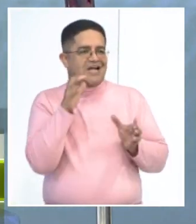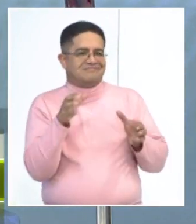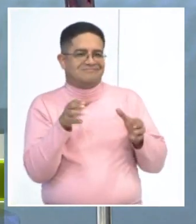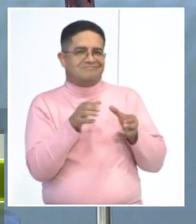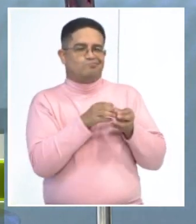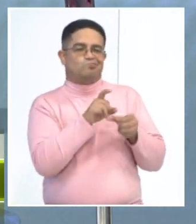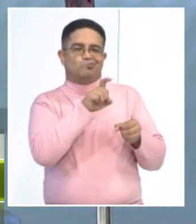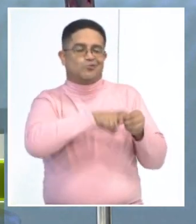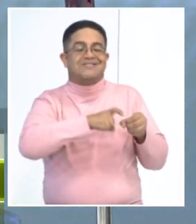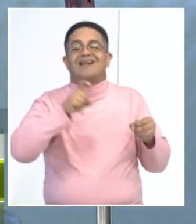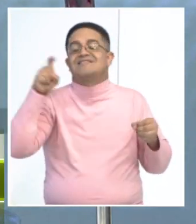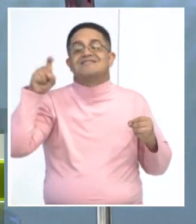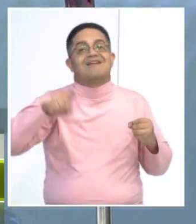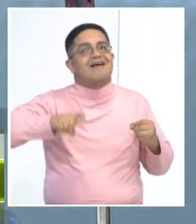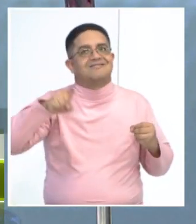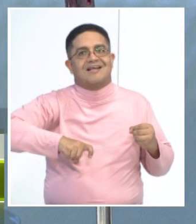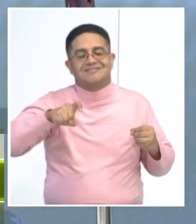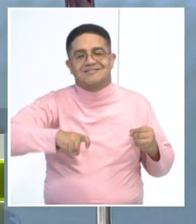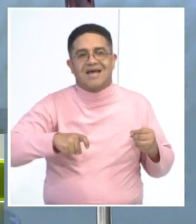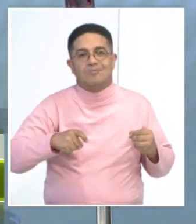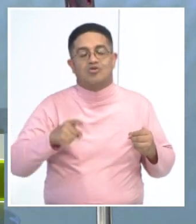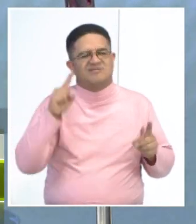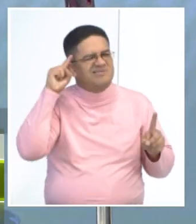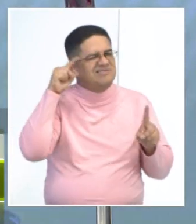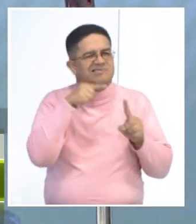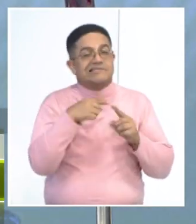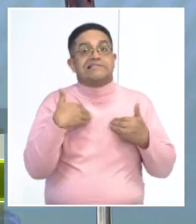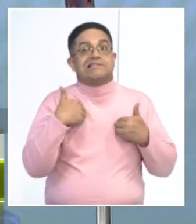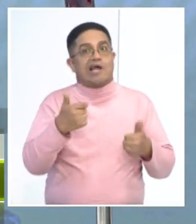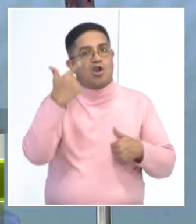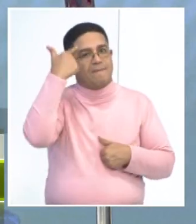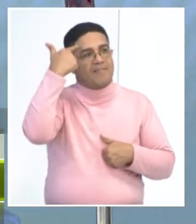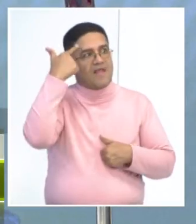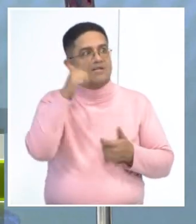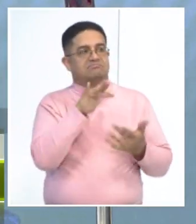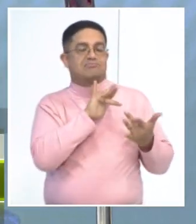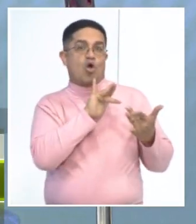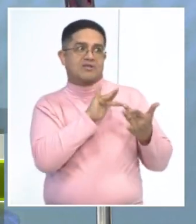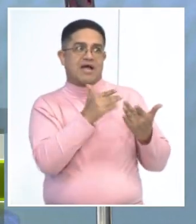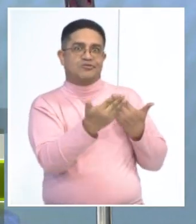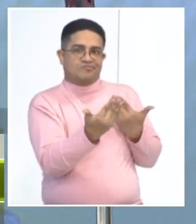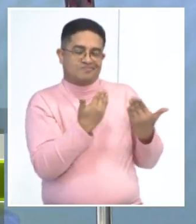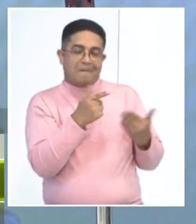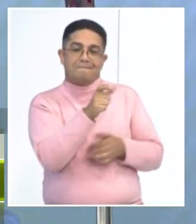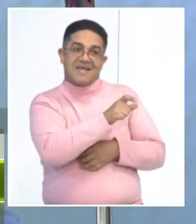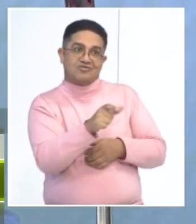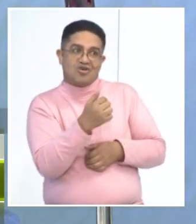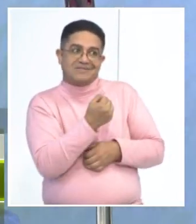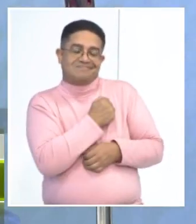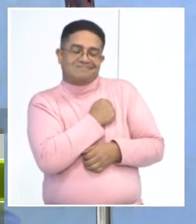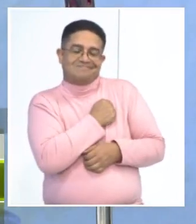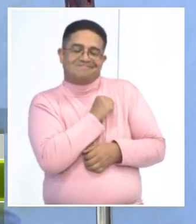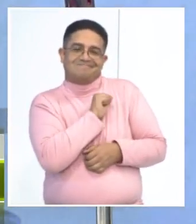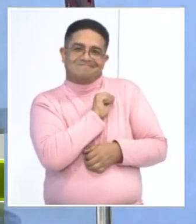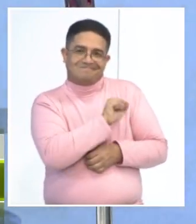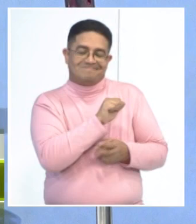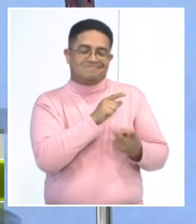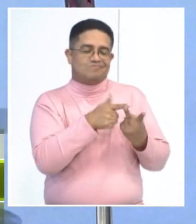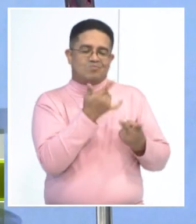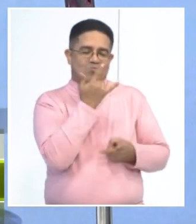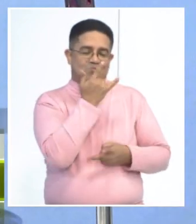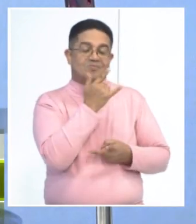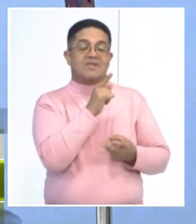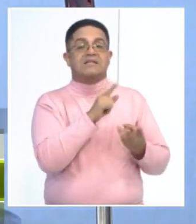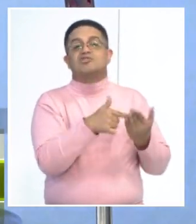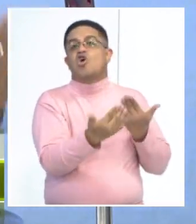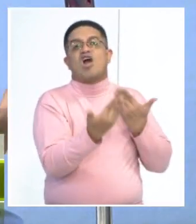y necesitamos, por nuestra salud mental, mantenernos relacionados con personas que queremos y mantenernos relacionados